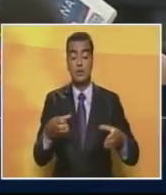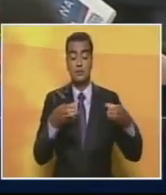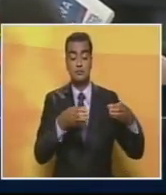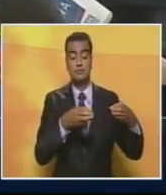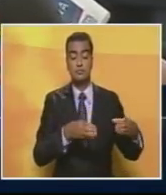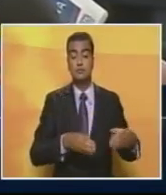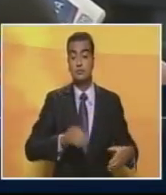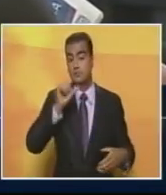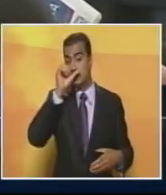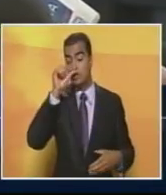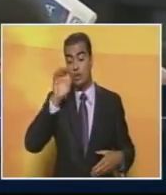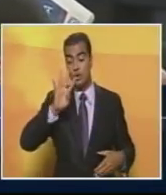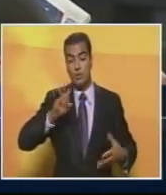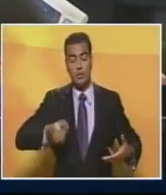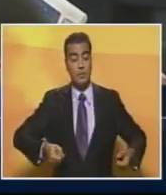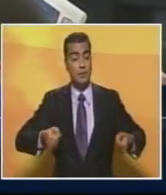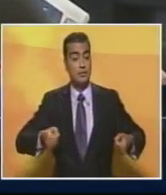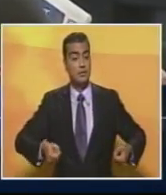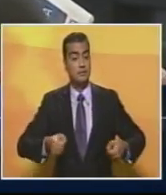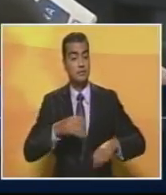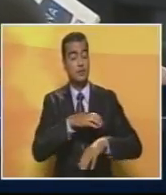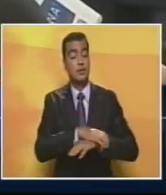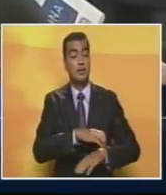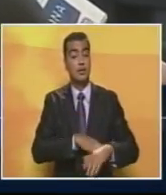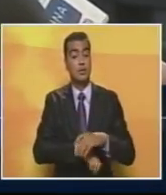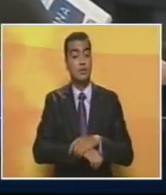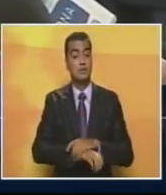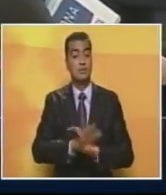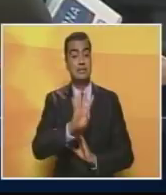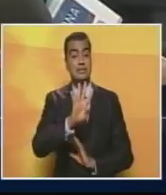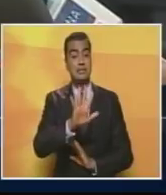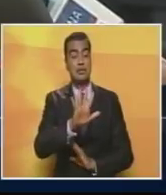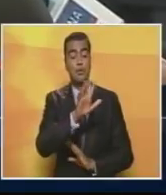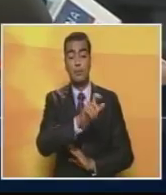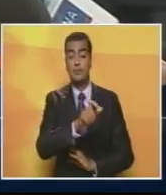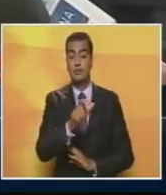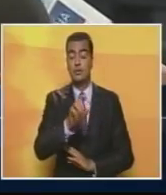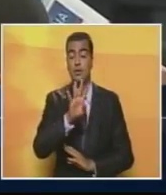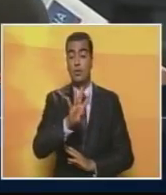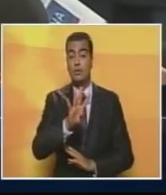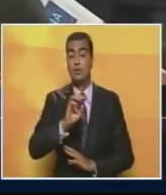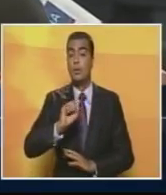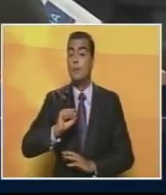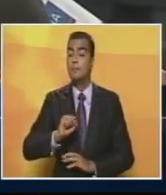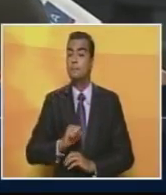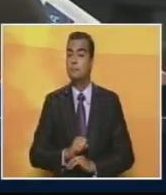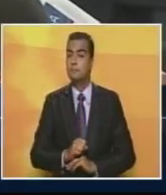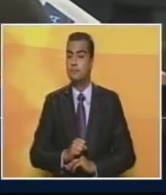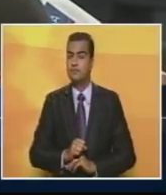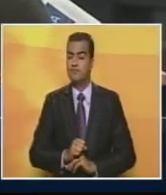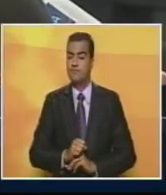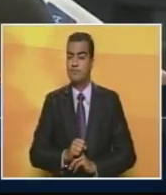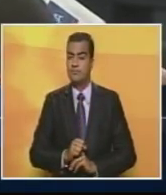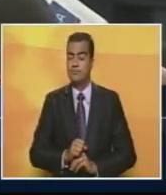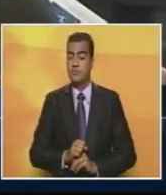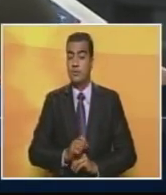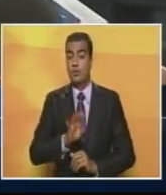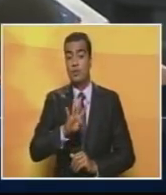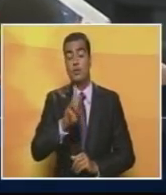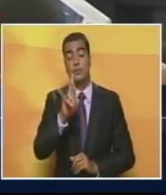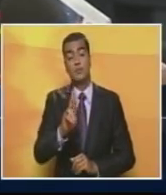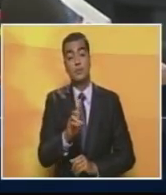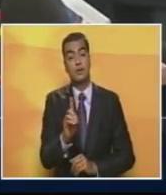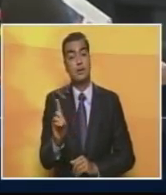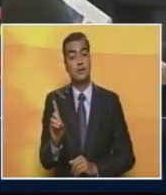4 maletas y se practicó la detención de 5 personas, entre ellos 4 funcionarios de República